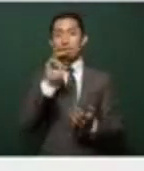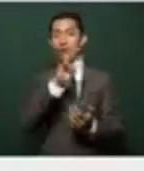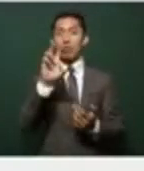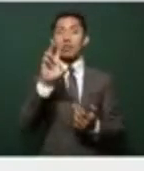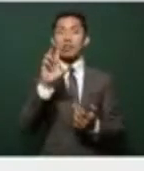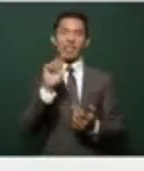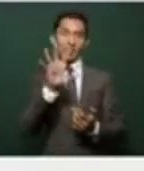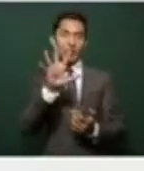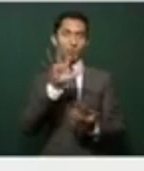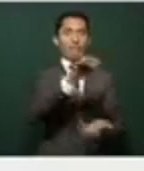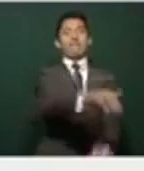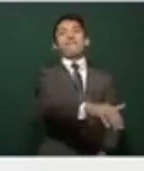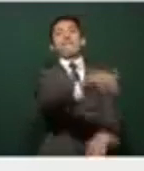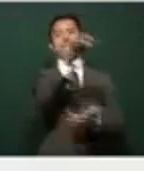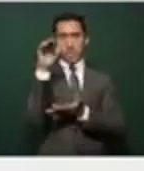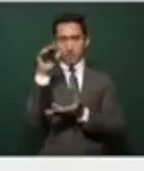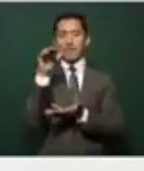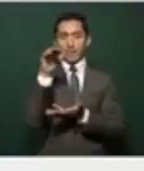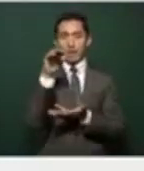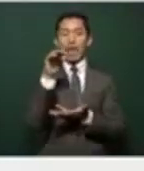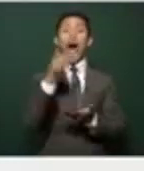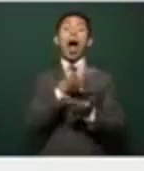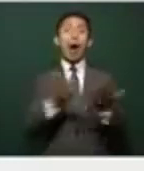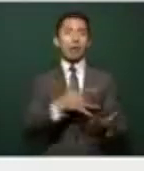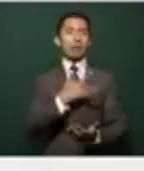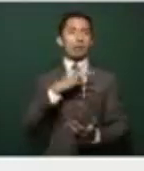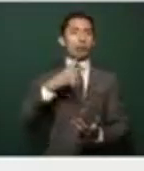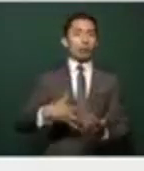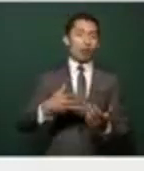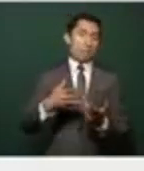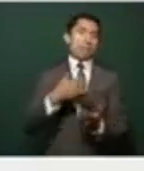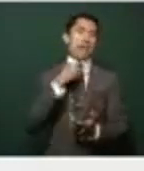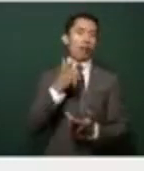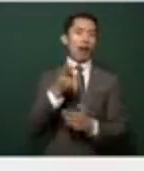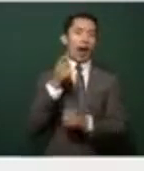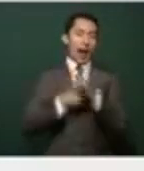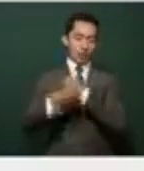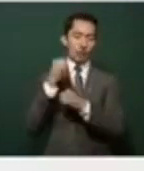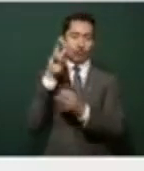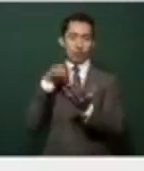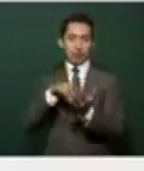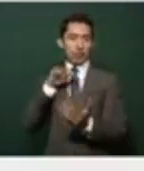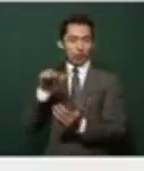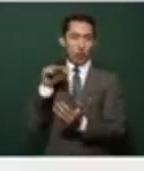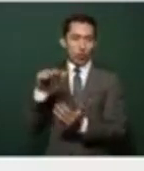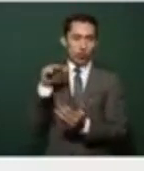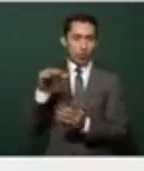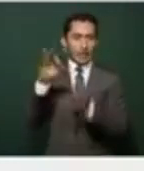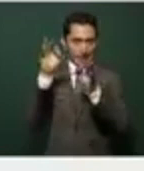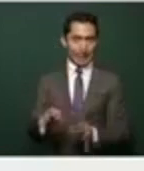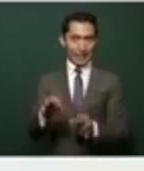331,735, y hoy con orgullo podemos decir que el año pasado, que es el año que podemos reportar completo,